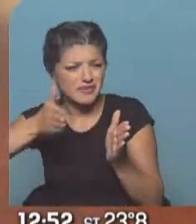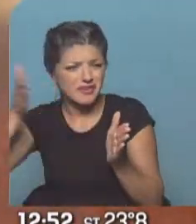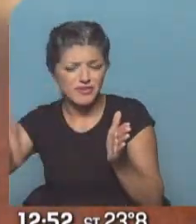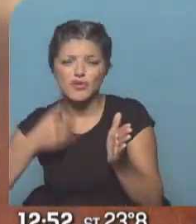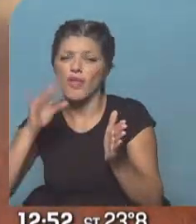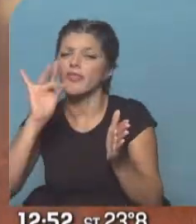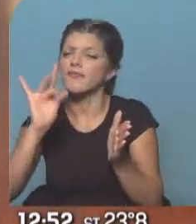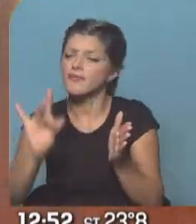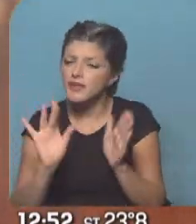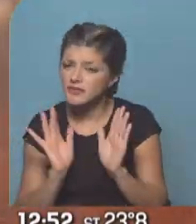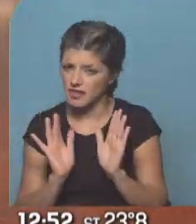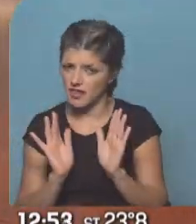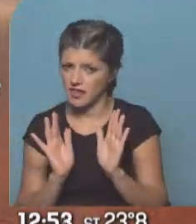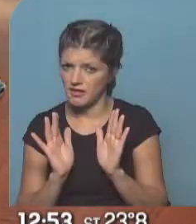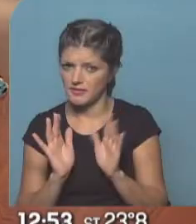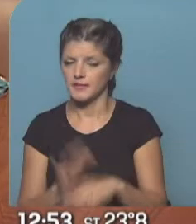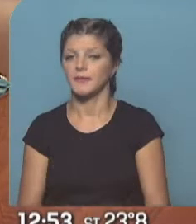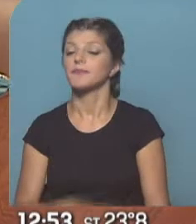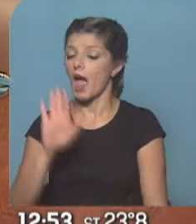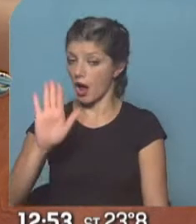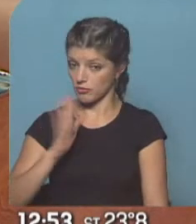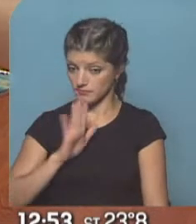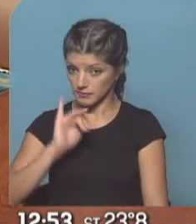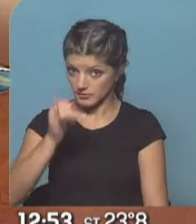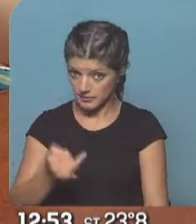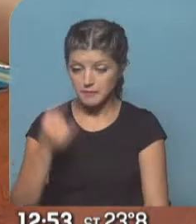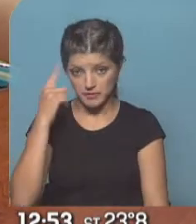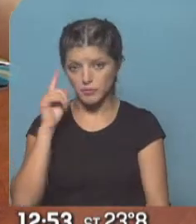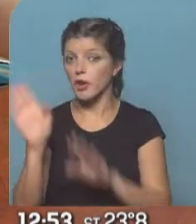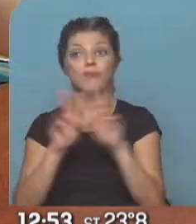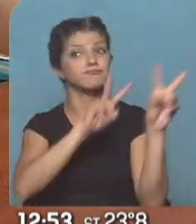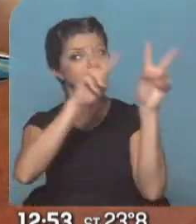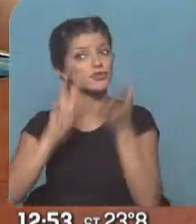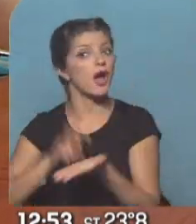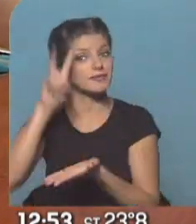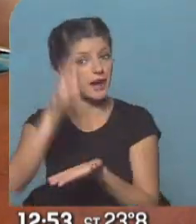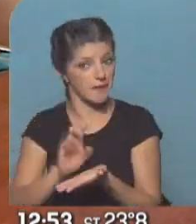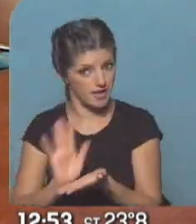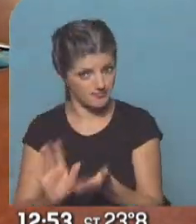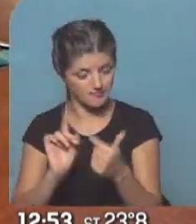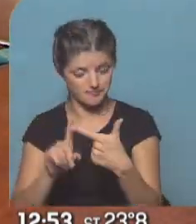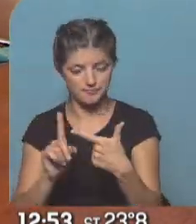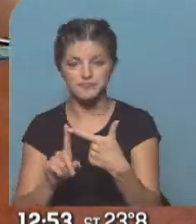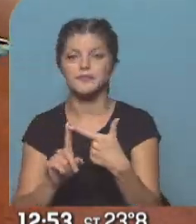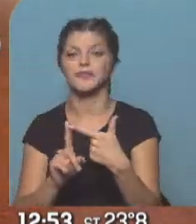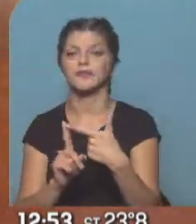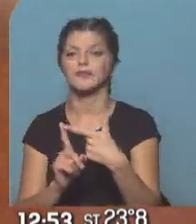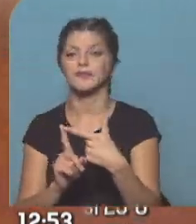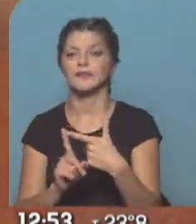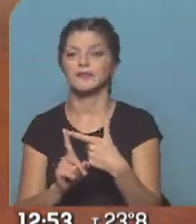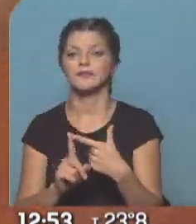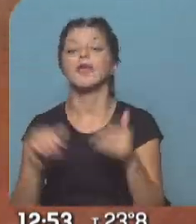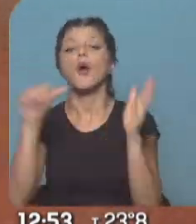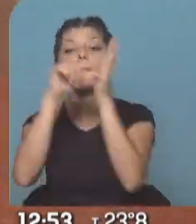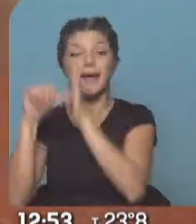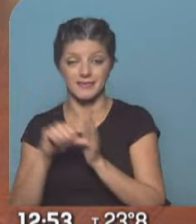muy racionalizados. Sí creo, pero este es otro tema este, sí creo que los estados en América